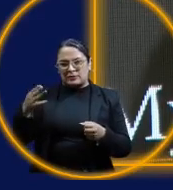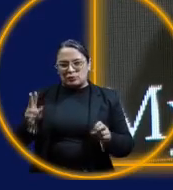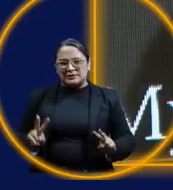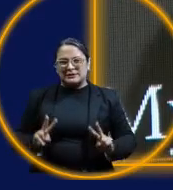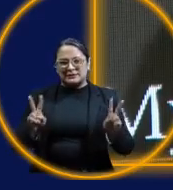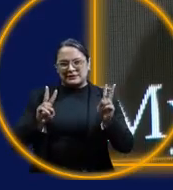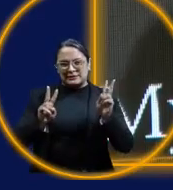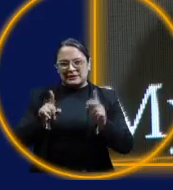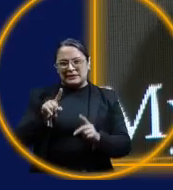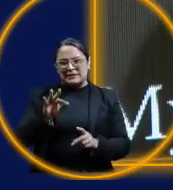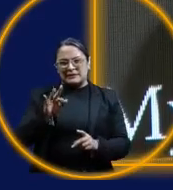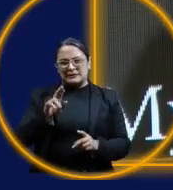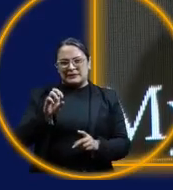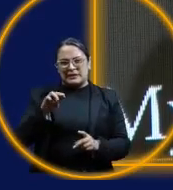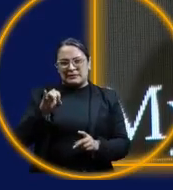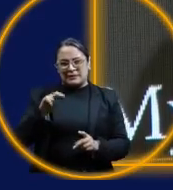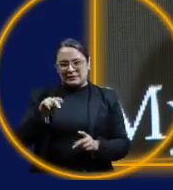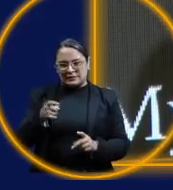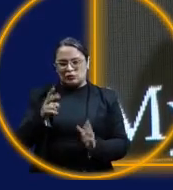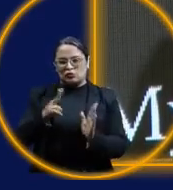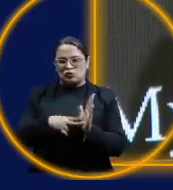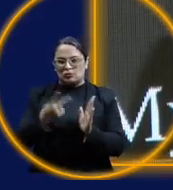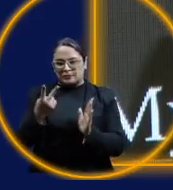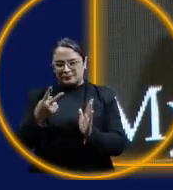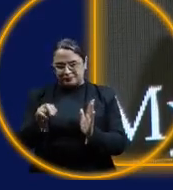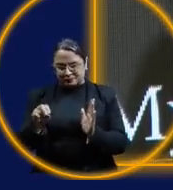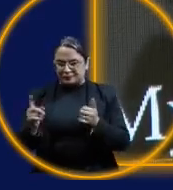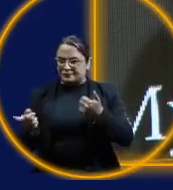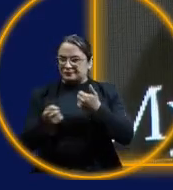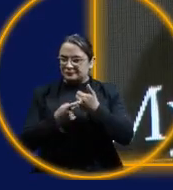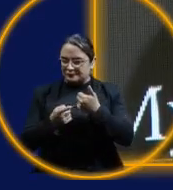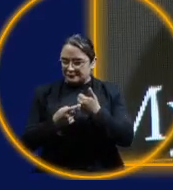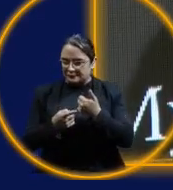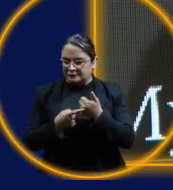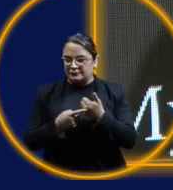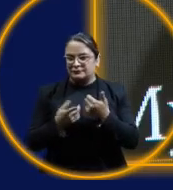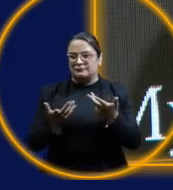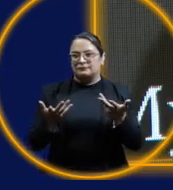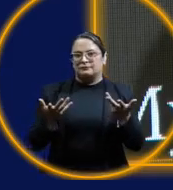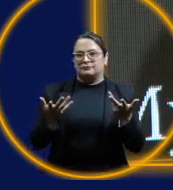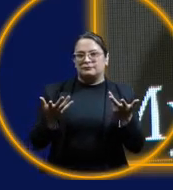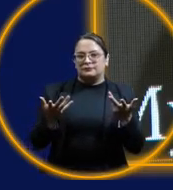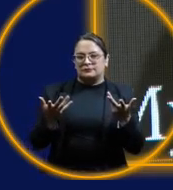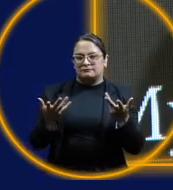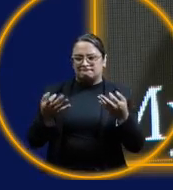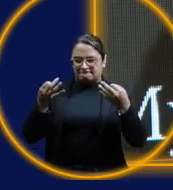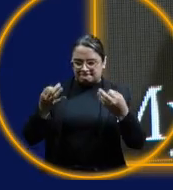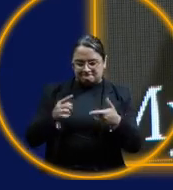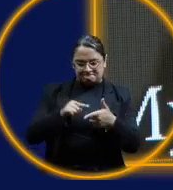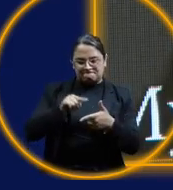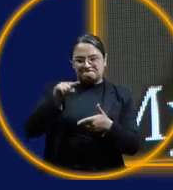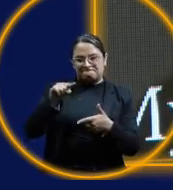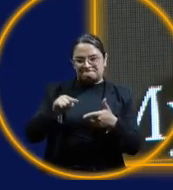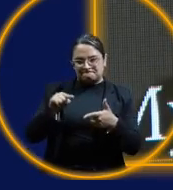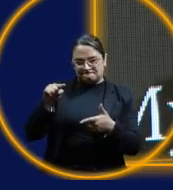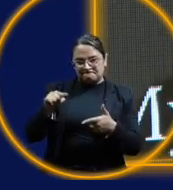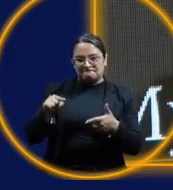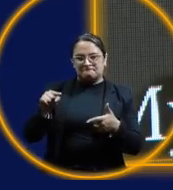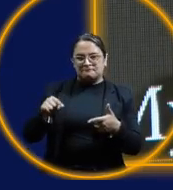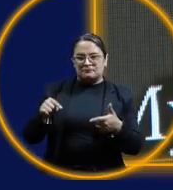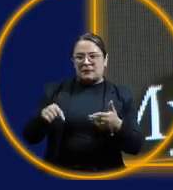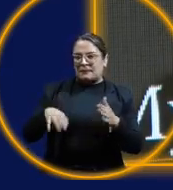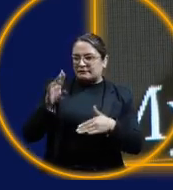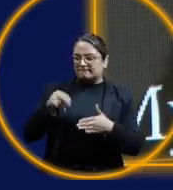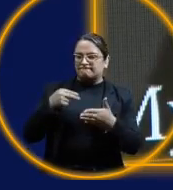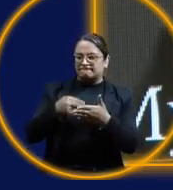2020 Y entonces las cifras Eh dejer entonces no tenía una indicación que el registro